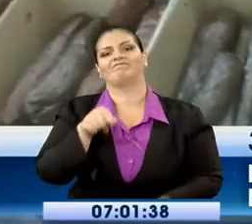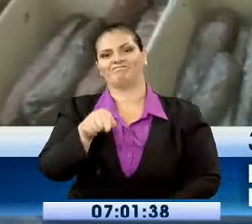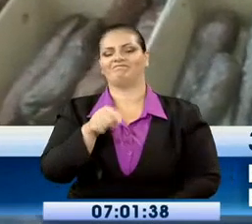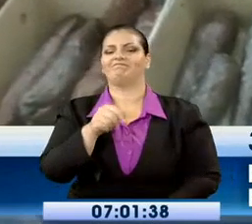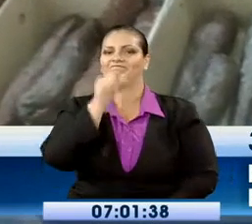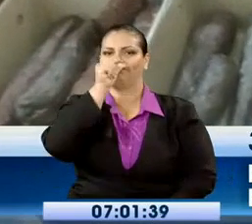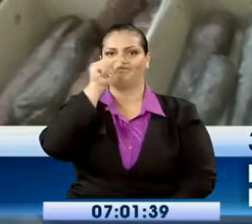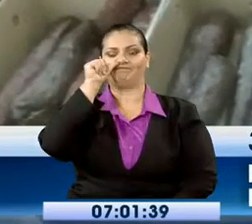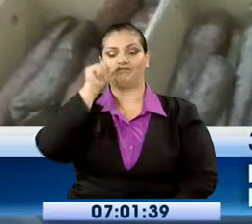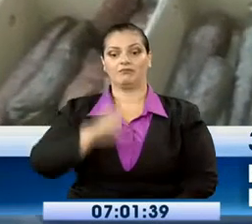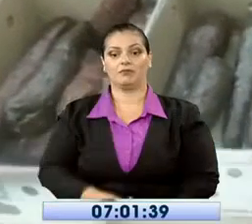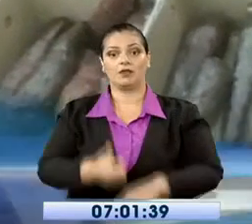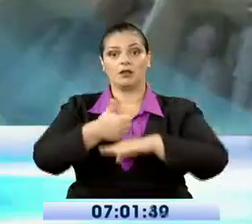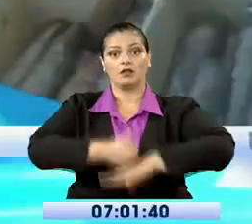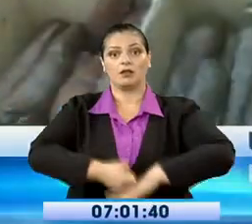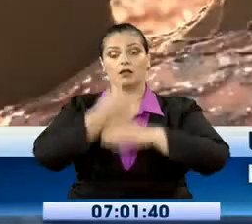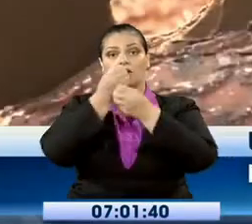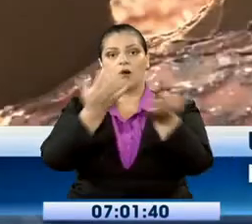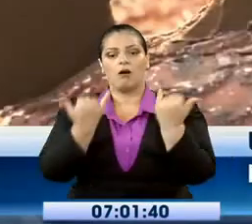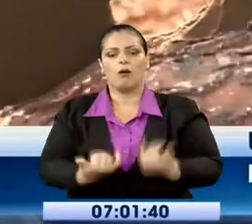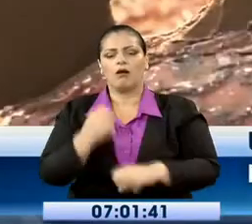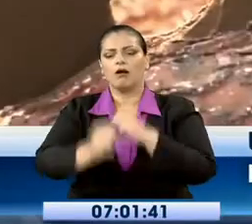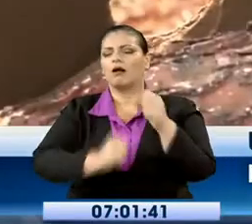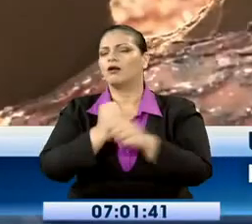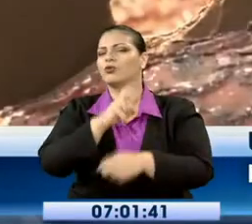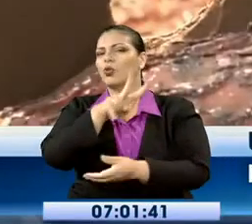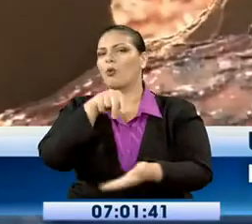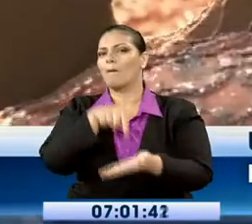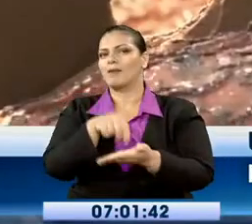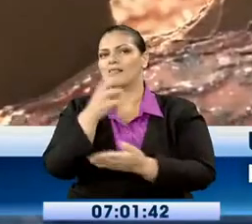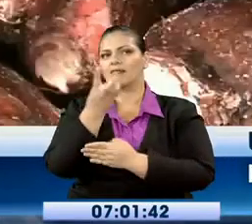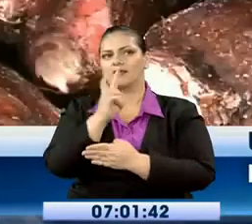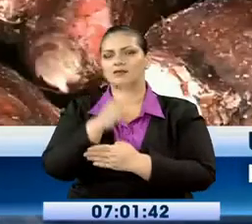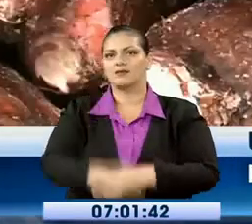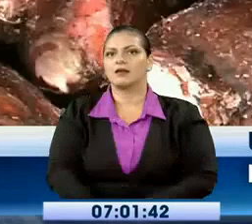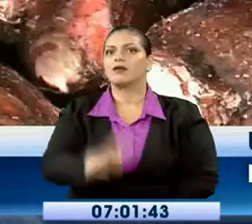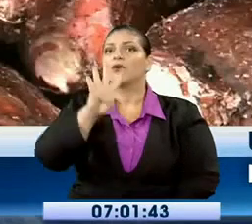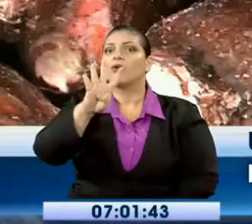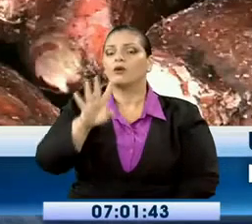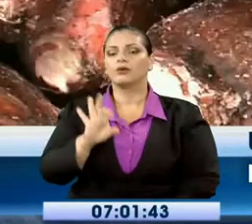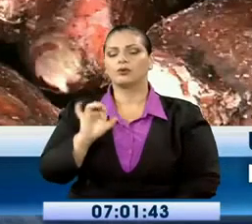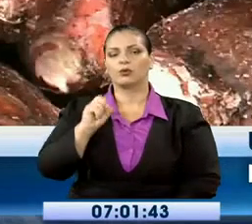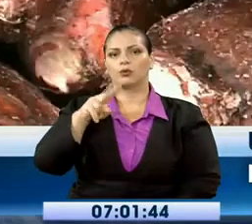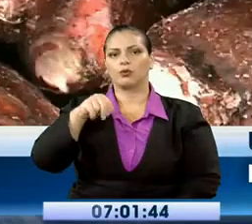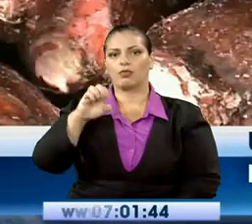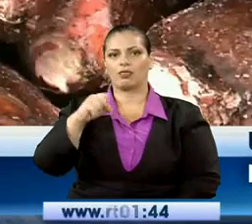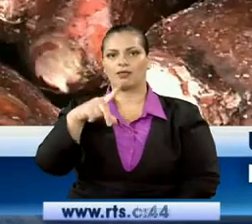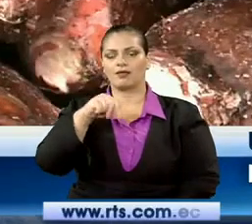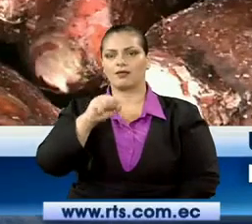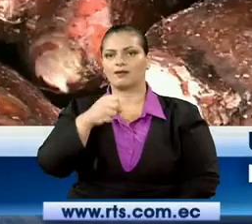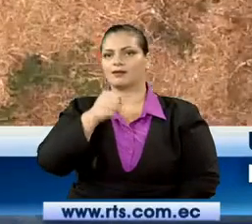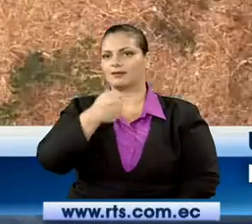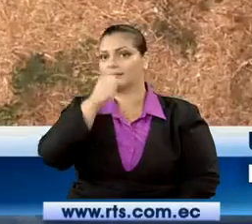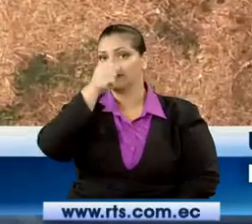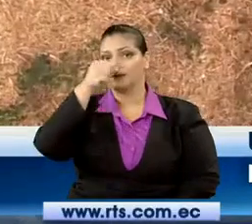año, ya serían 4 toneladas de alcaloides las decomisadas en el puerto de Guayaquil y el